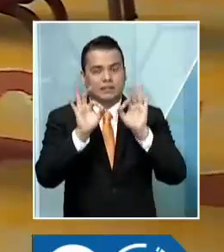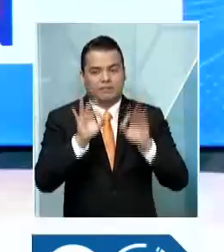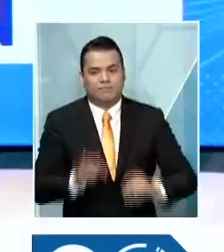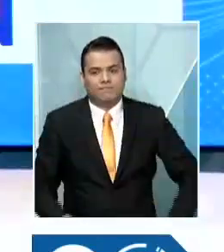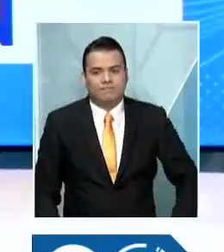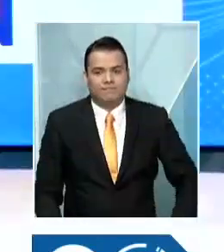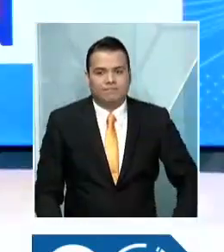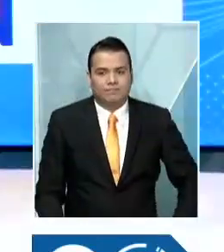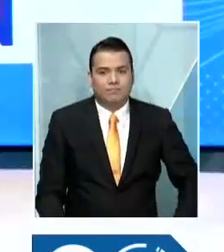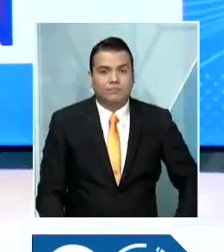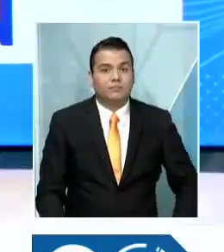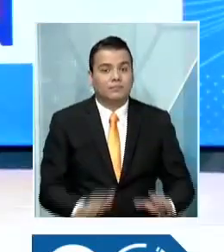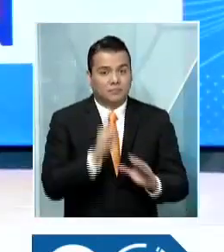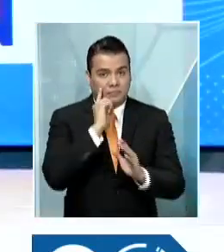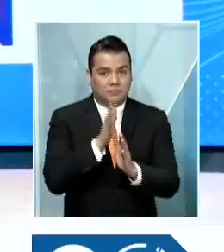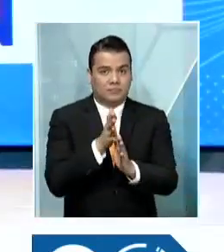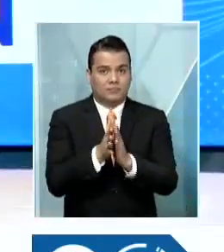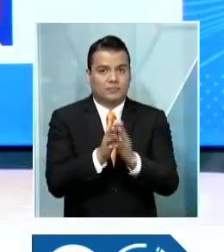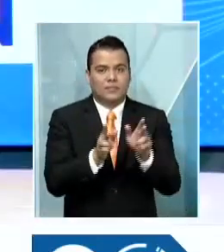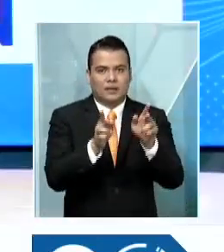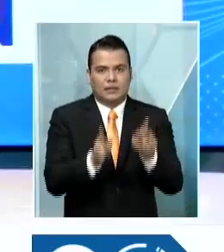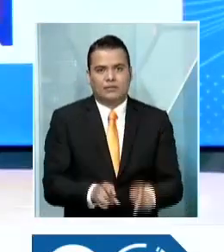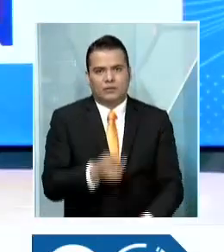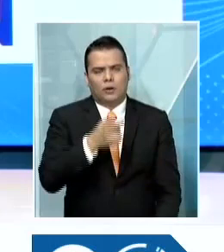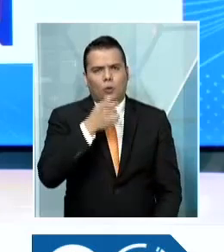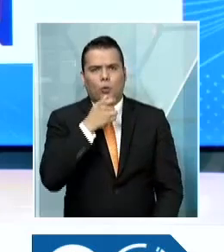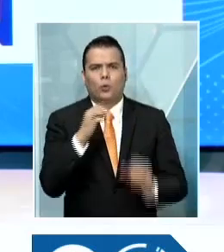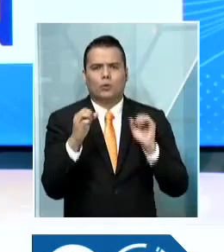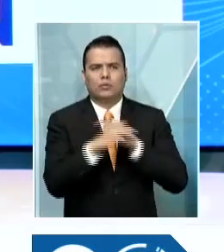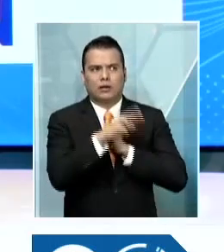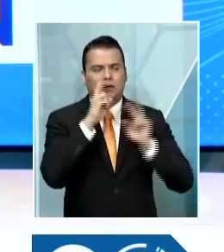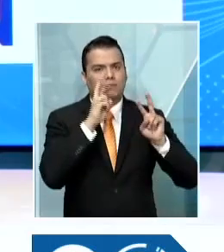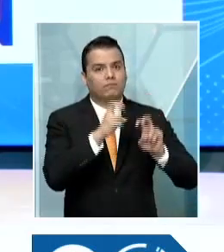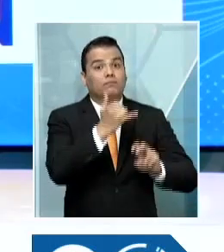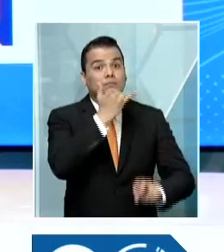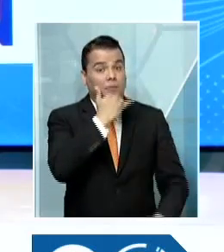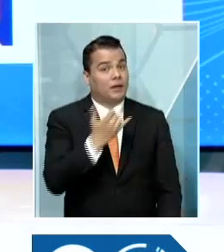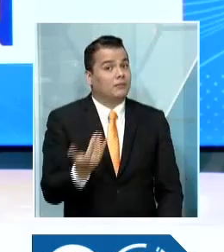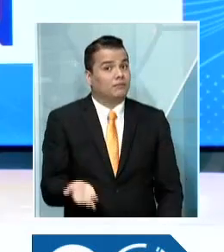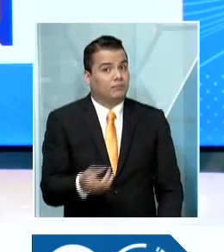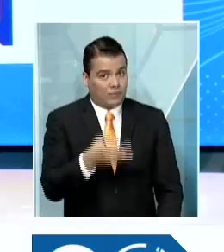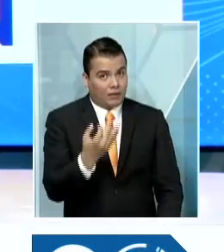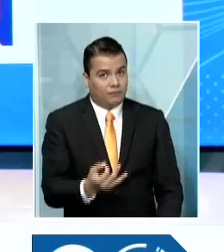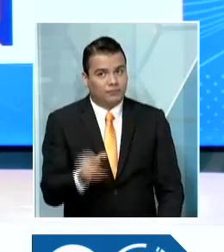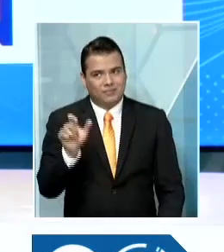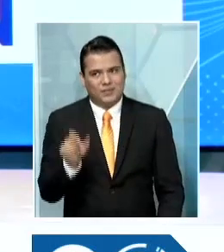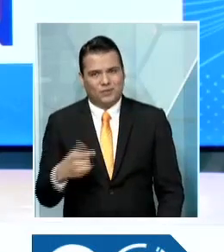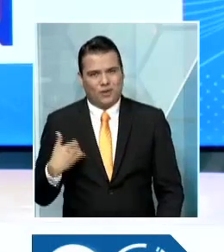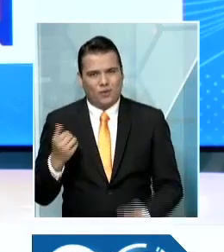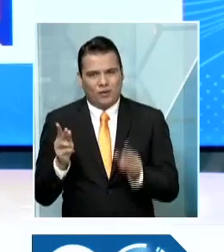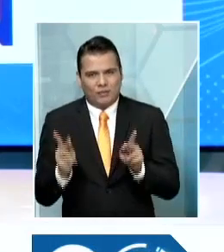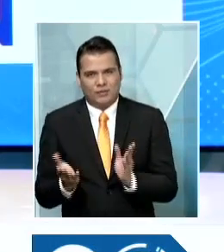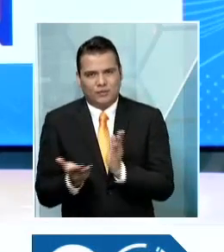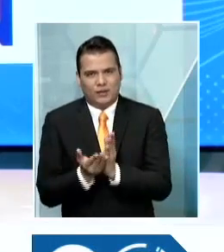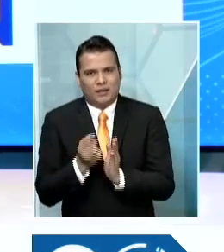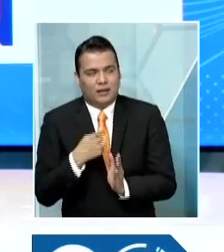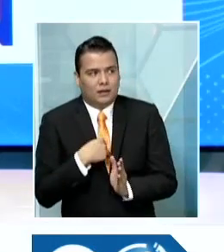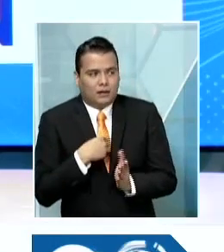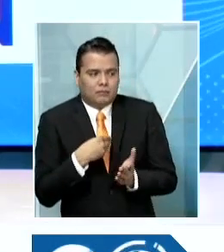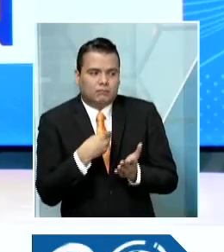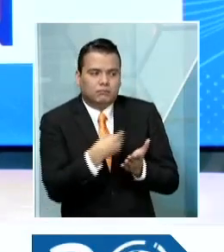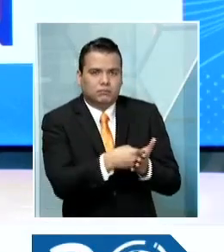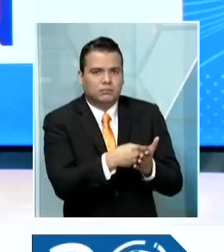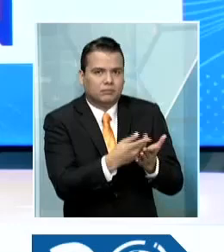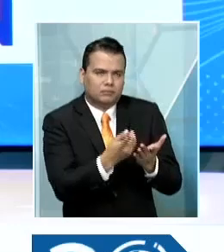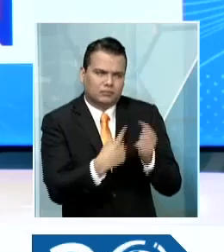ciudad. Y miren esto, un guarda de tránsito de Cali será investigado penal y disciplinariamente al ser sorprendido recibiendo dinero de un